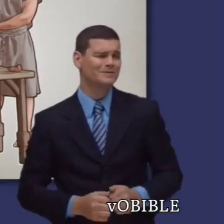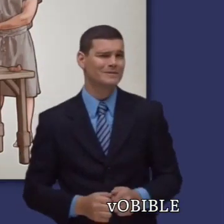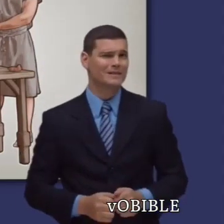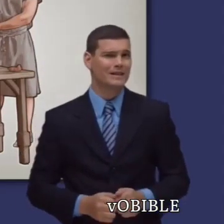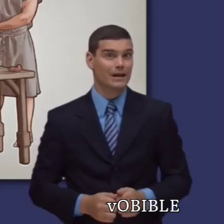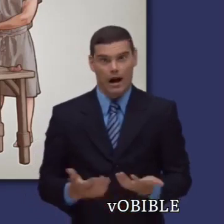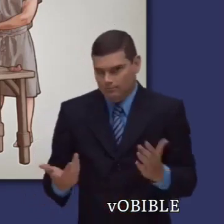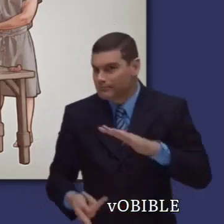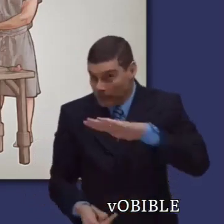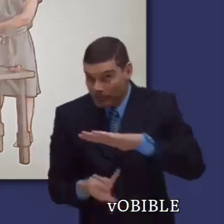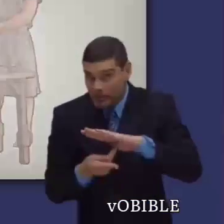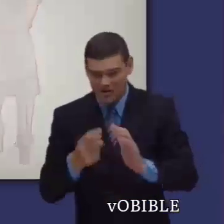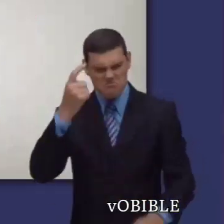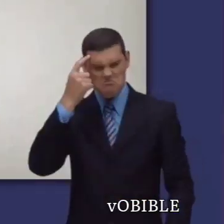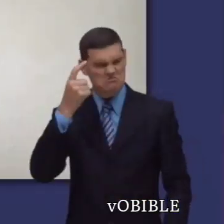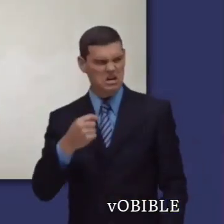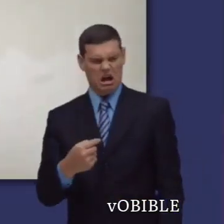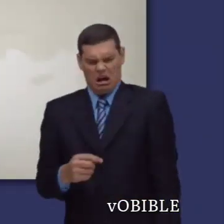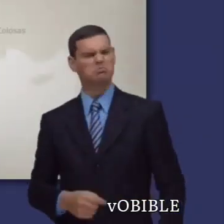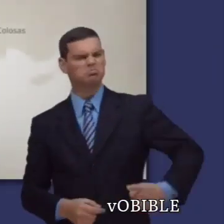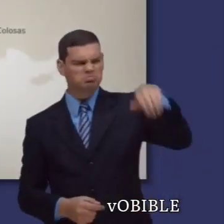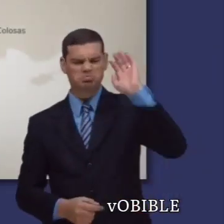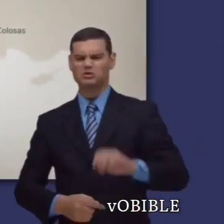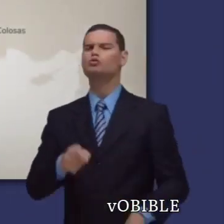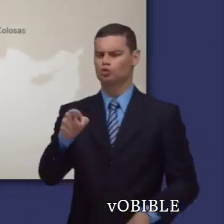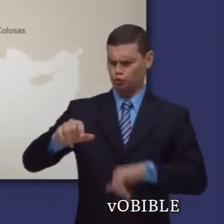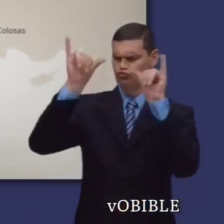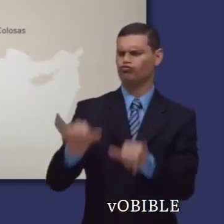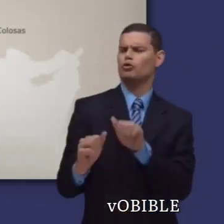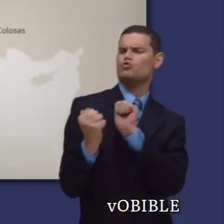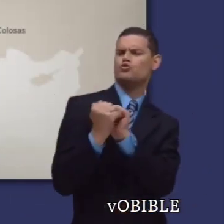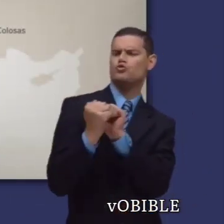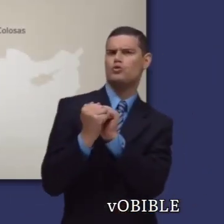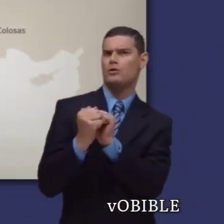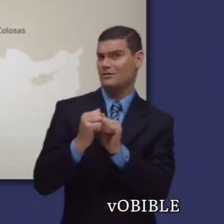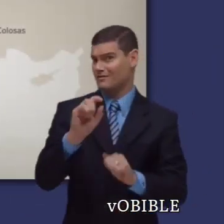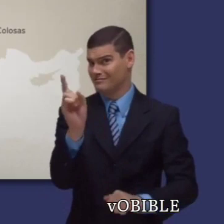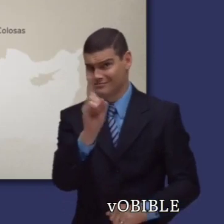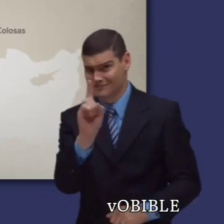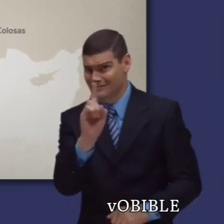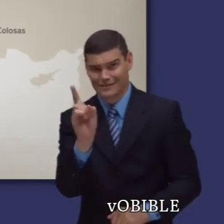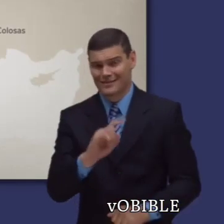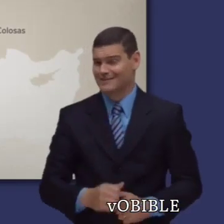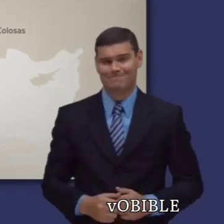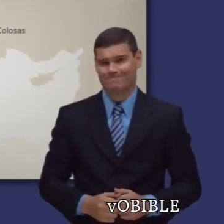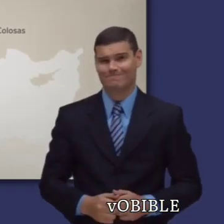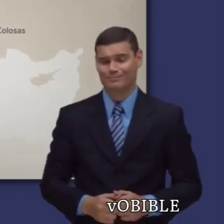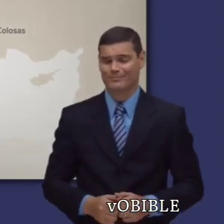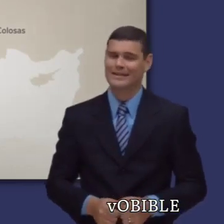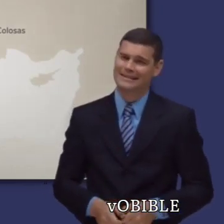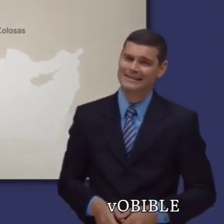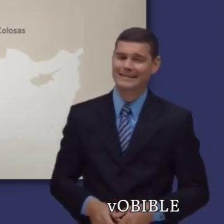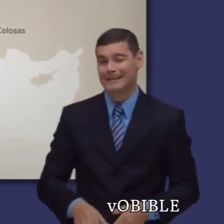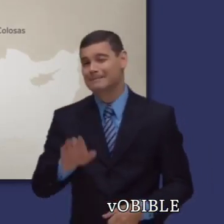Pero para no abusar de su autoridad, Pablo no insiste en que Onésimo se quede con él sin el permiso de su amo. Así que